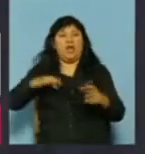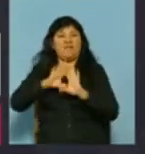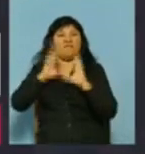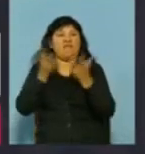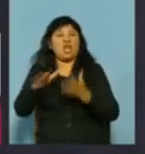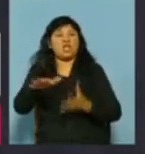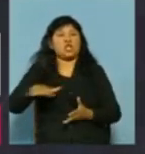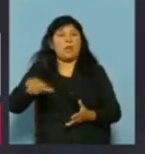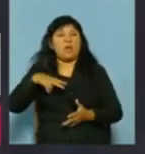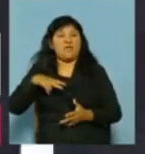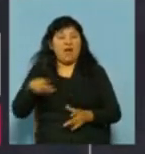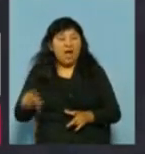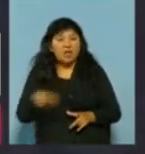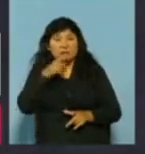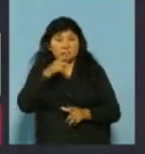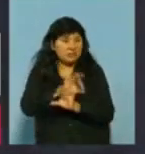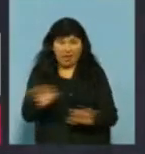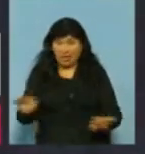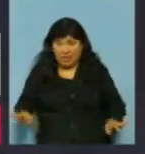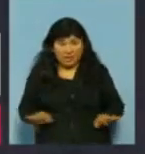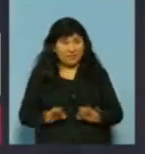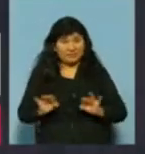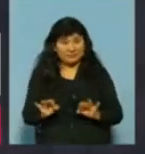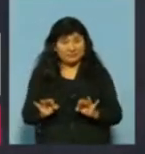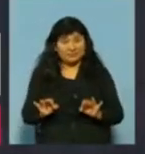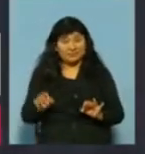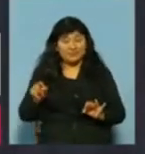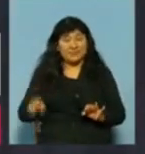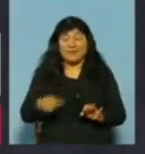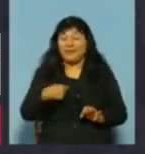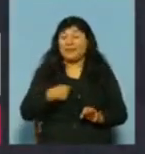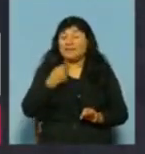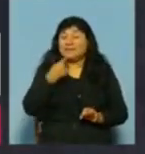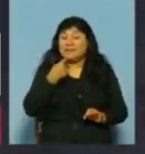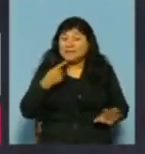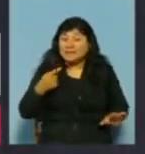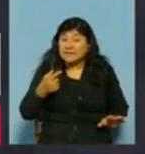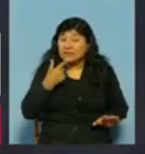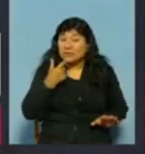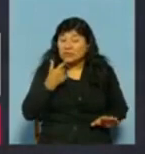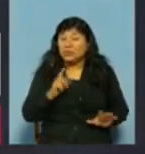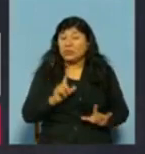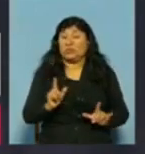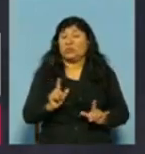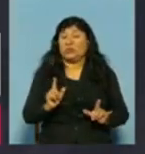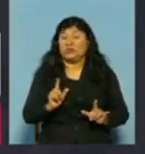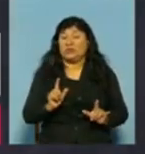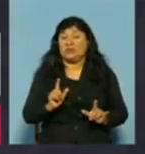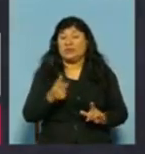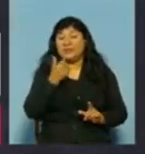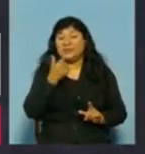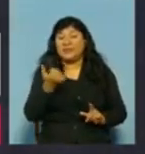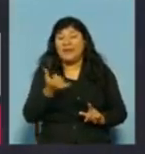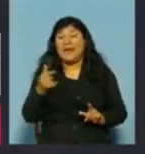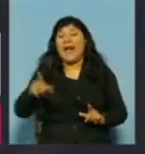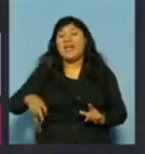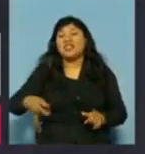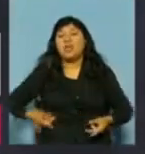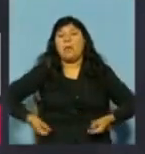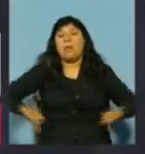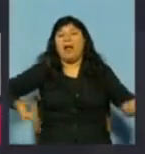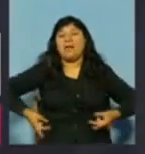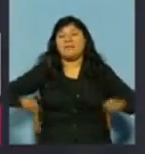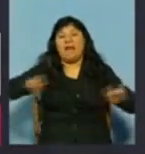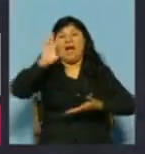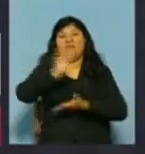privados. Entonces, sin duda que esto, y tampoco tienen plata para gastar en abogados o